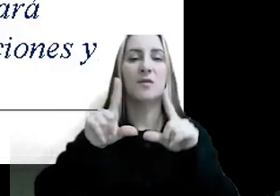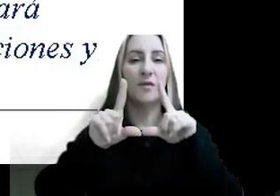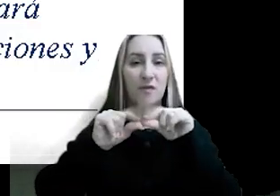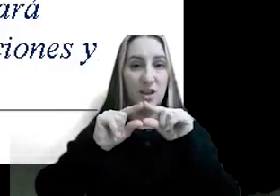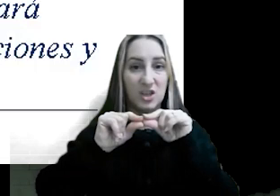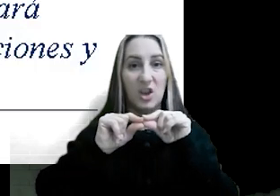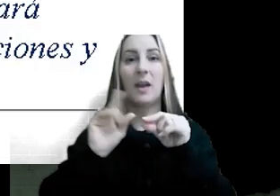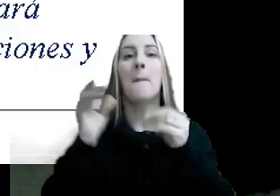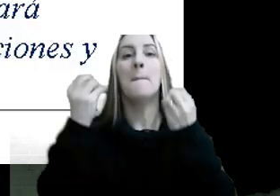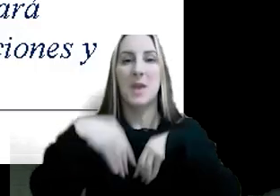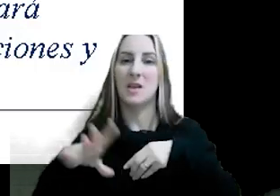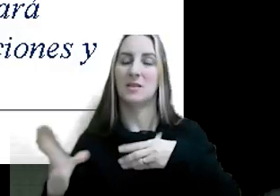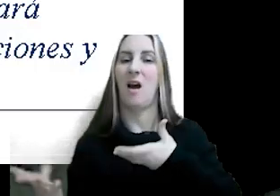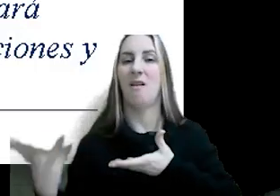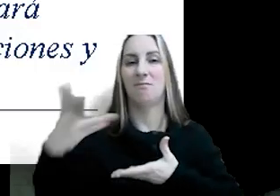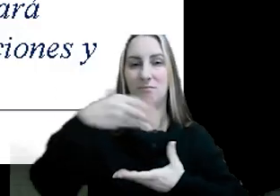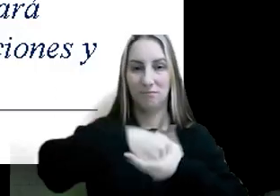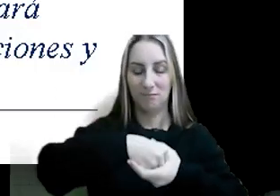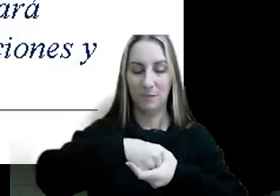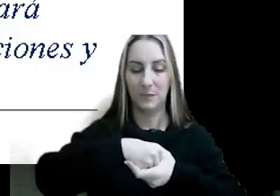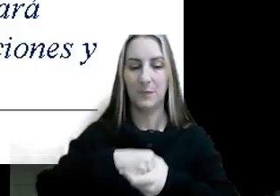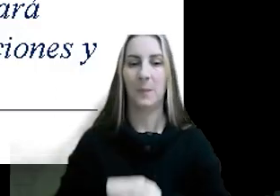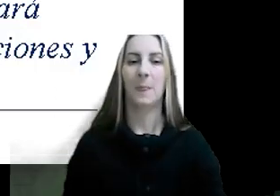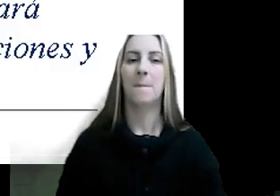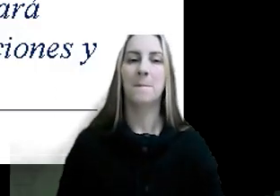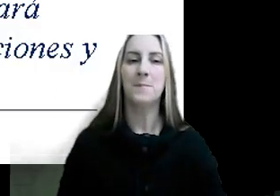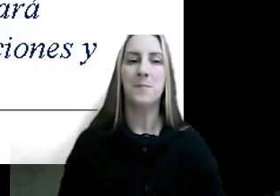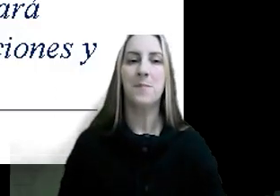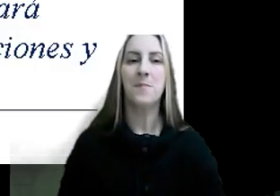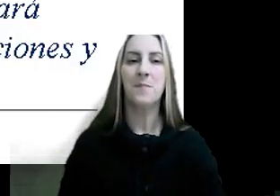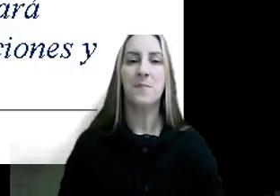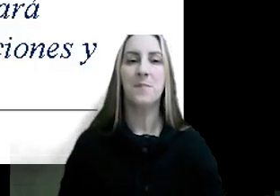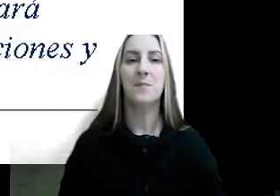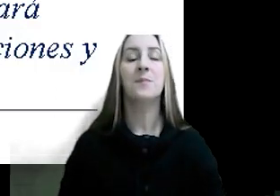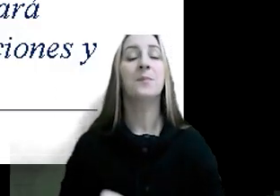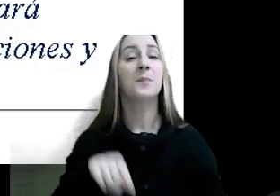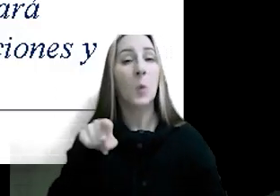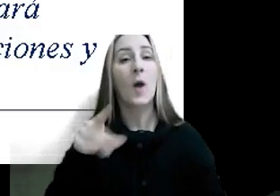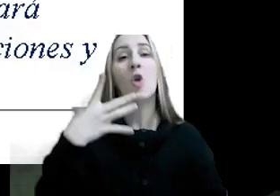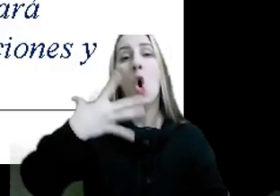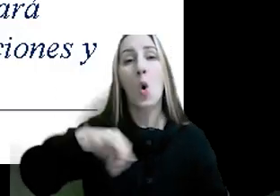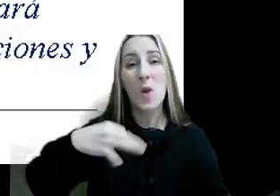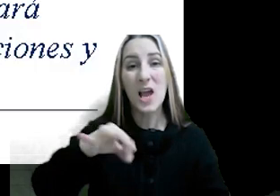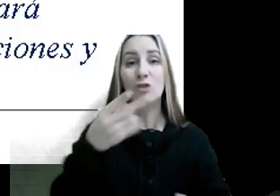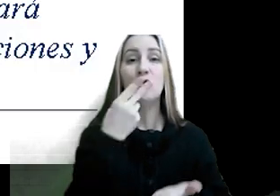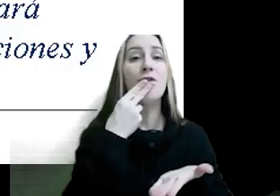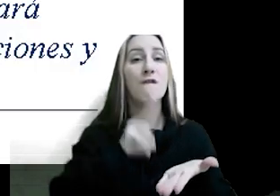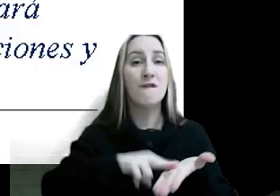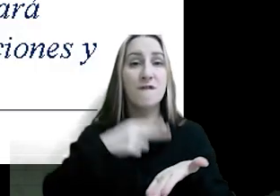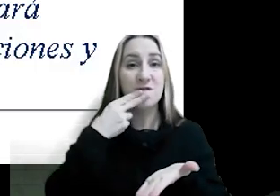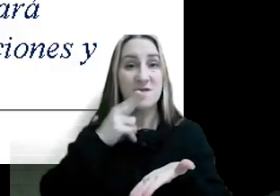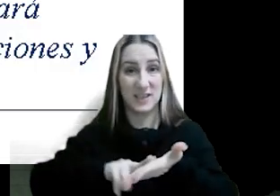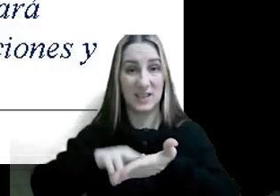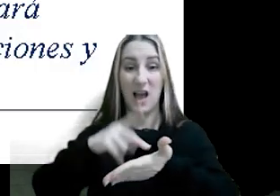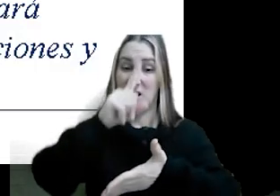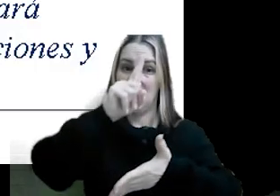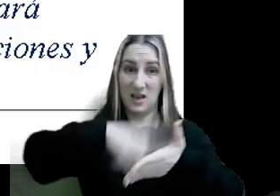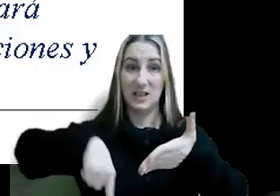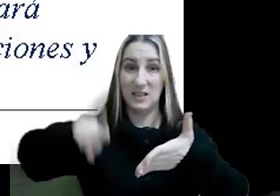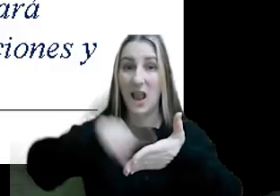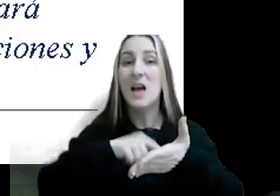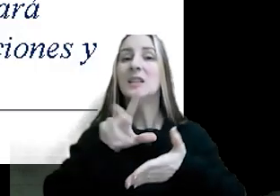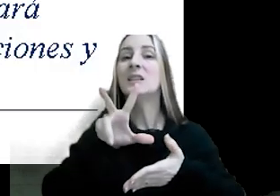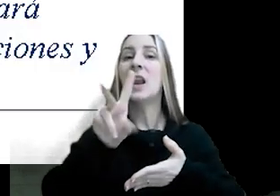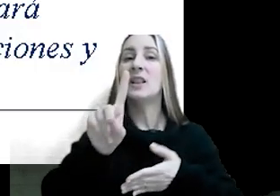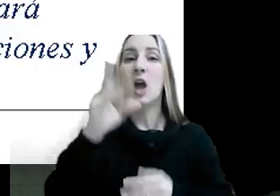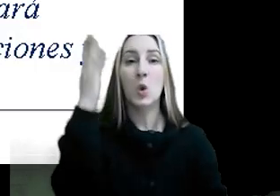adhesión. En su totalidad, cuando estos tengan origen en obligaciones fiscales canceladas al 31 de